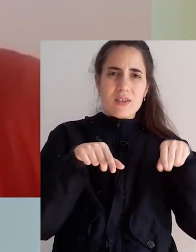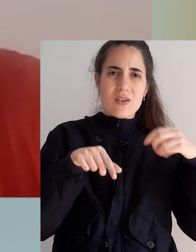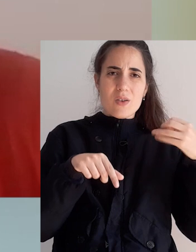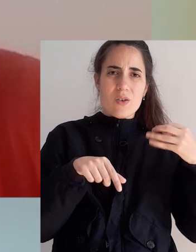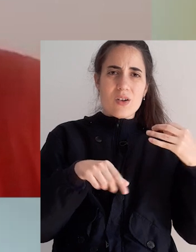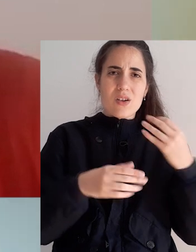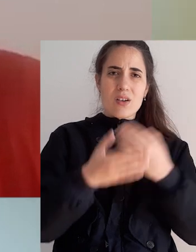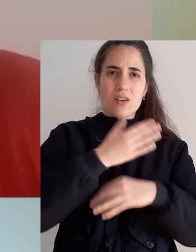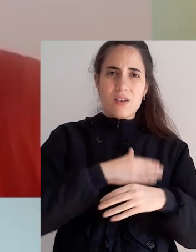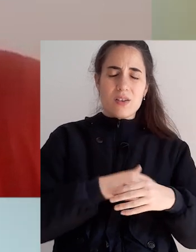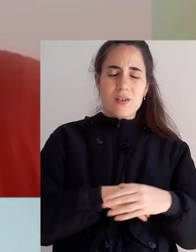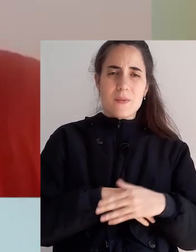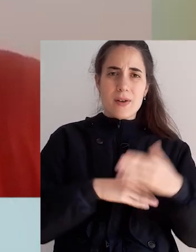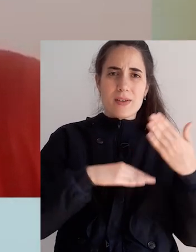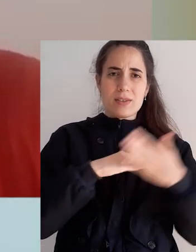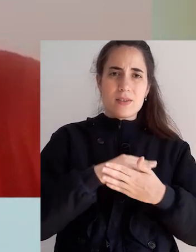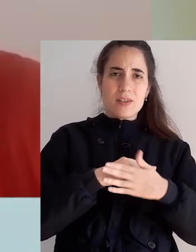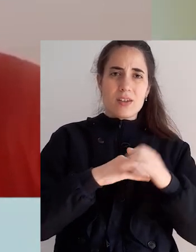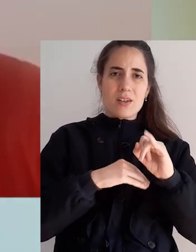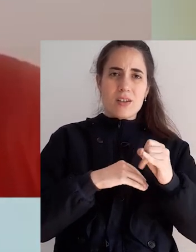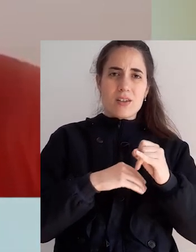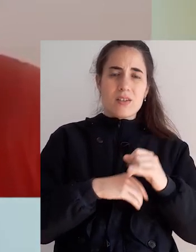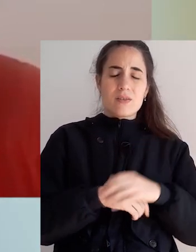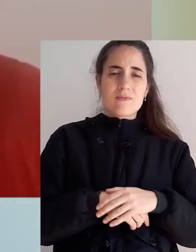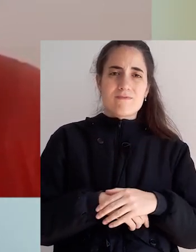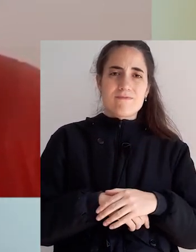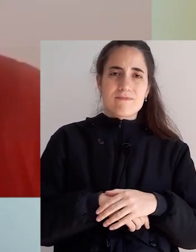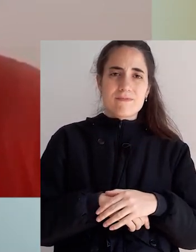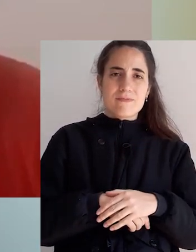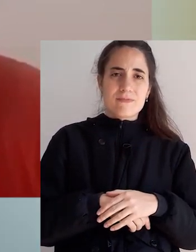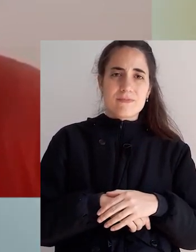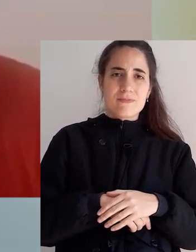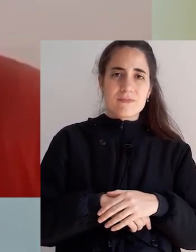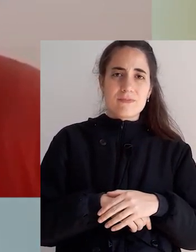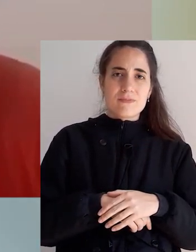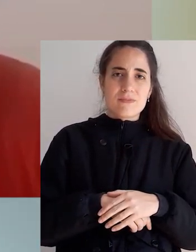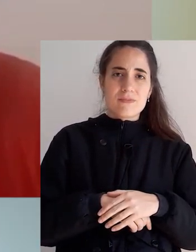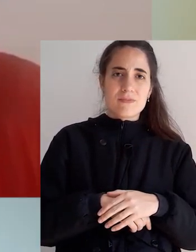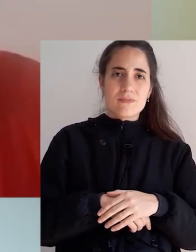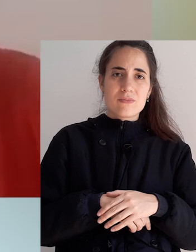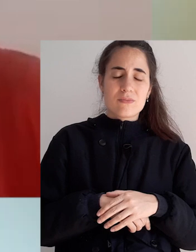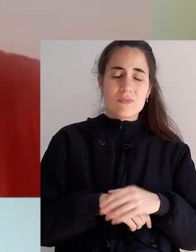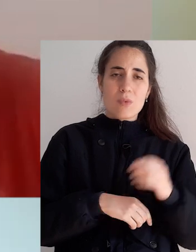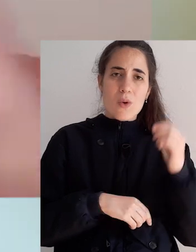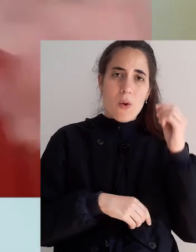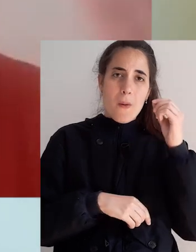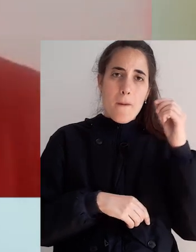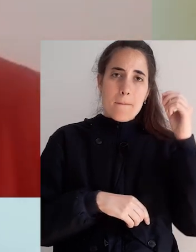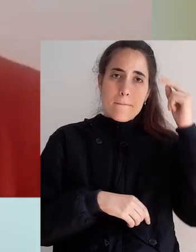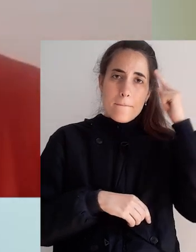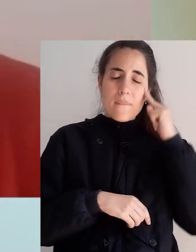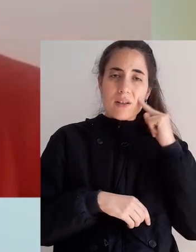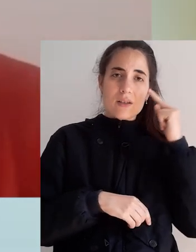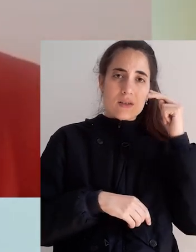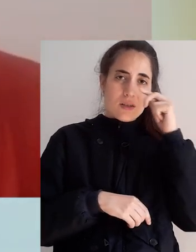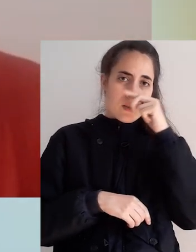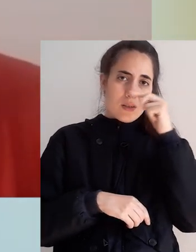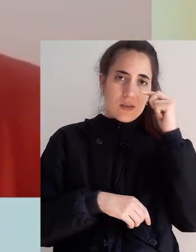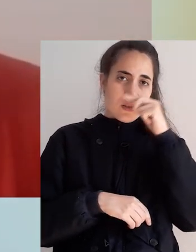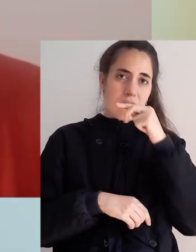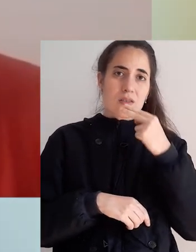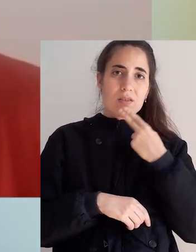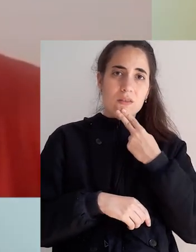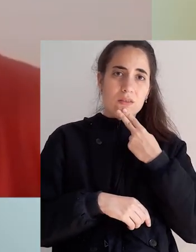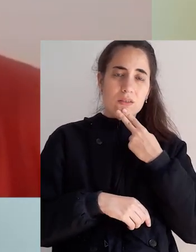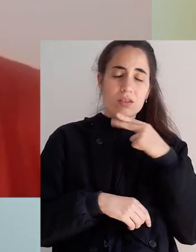universal por discapacidad. Tal como dijo el diputado Arroyo, eso termina